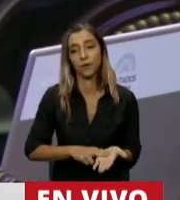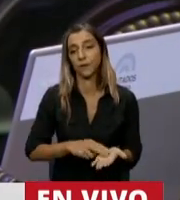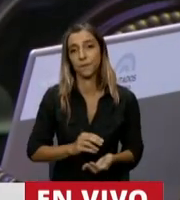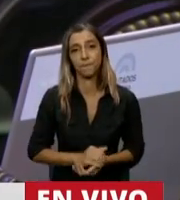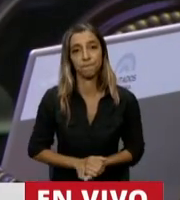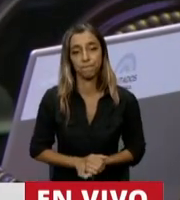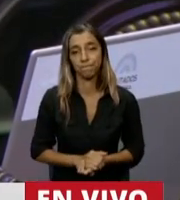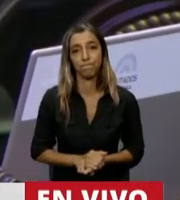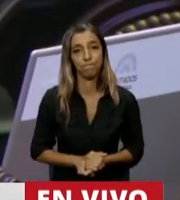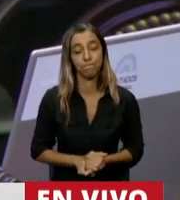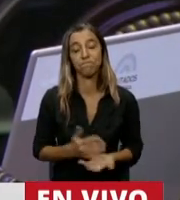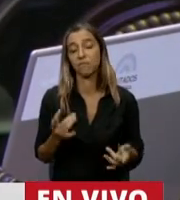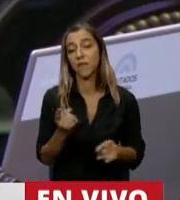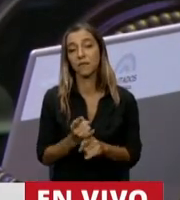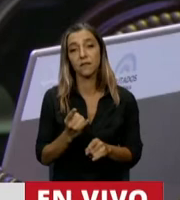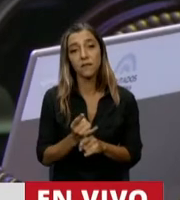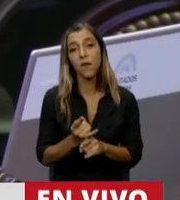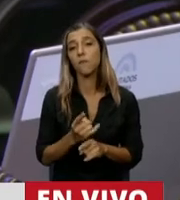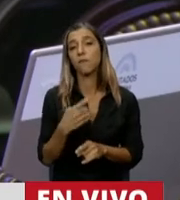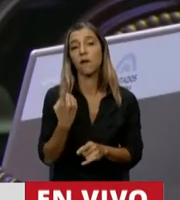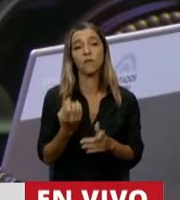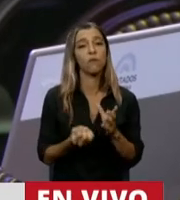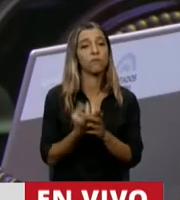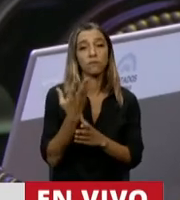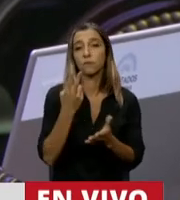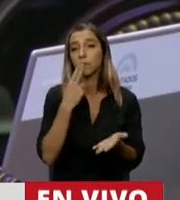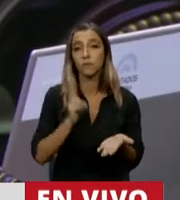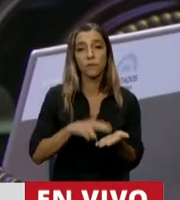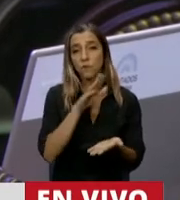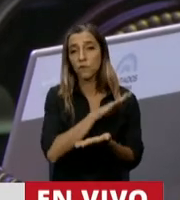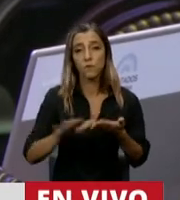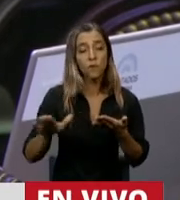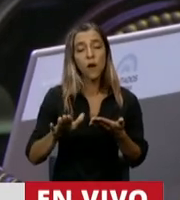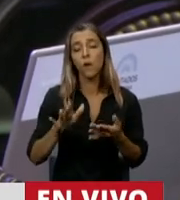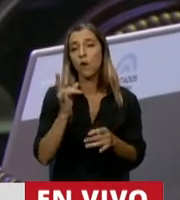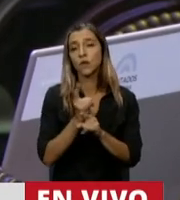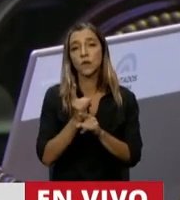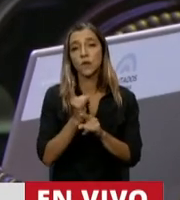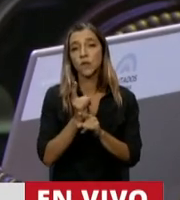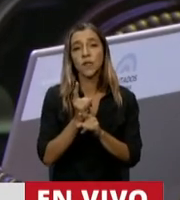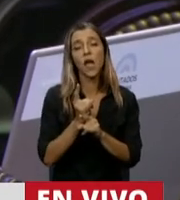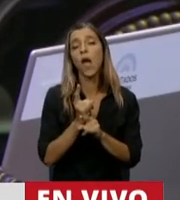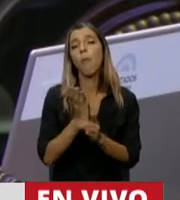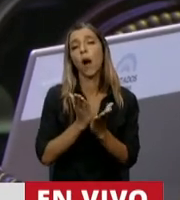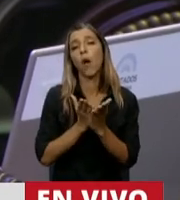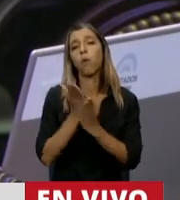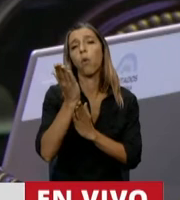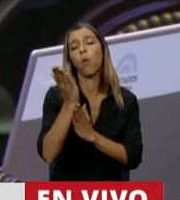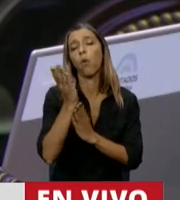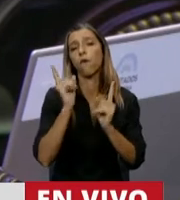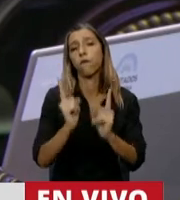vez que ha venido un nuevo impuesto a la República Argentina, ha venido para quedarse. Sobran